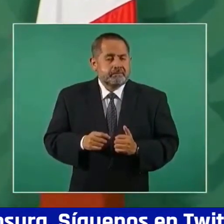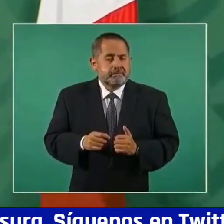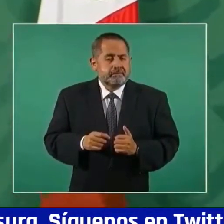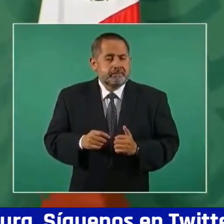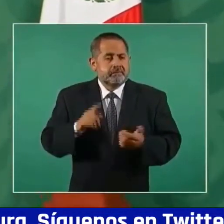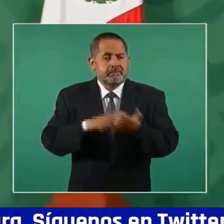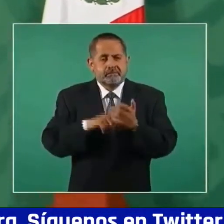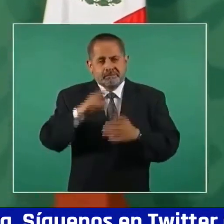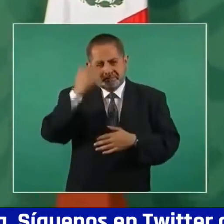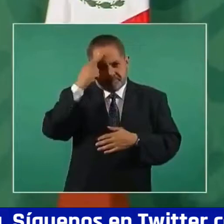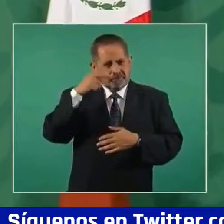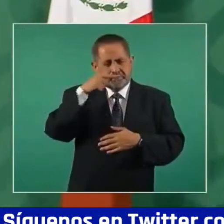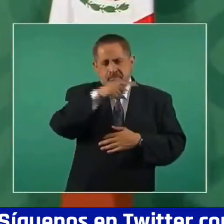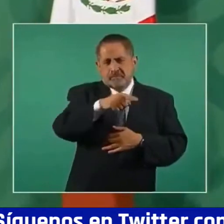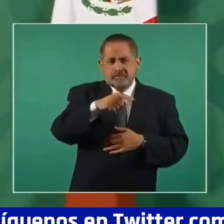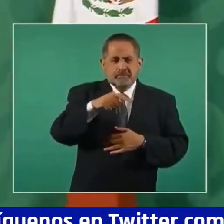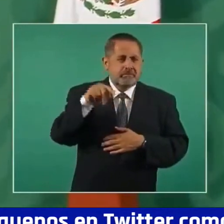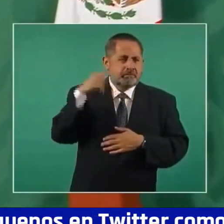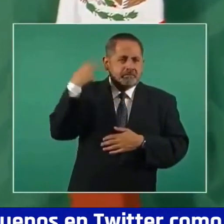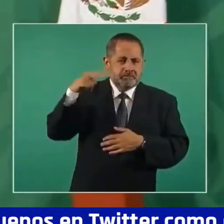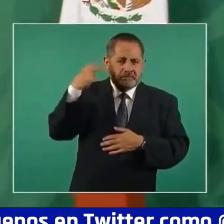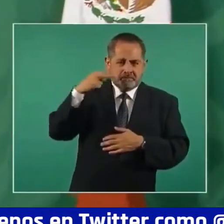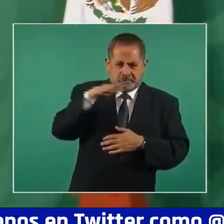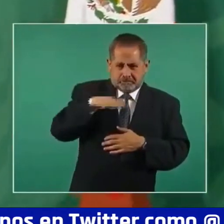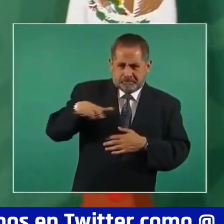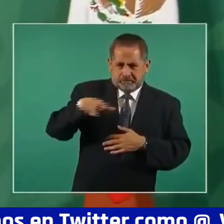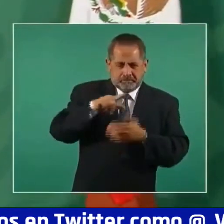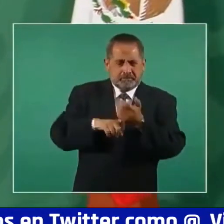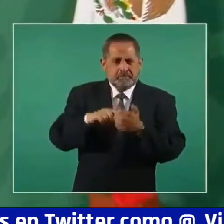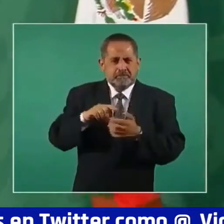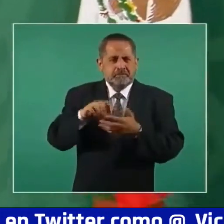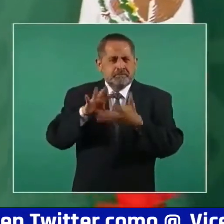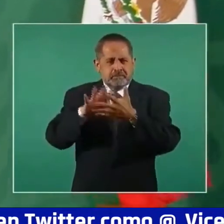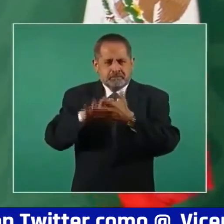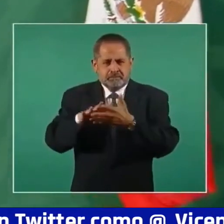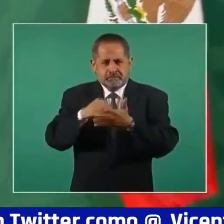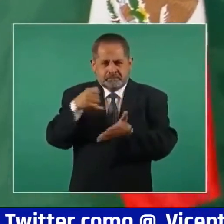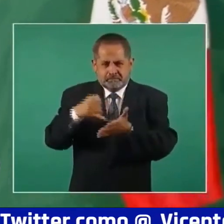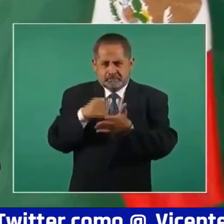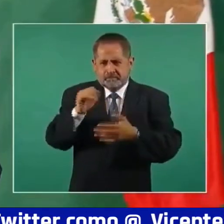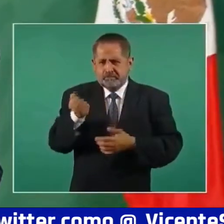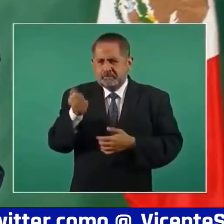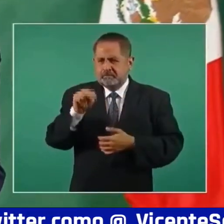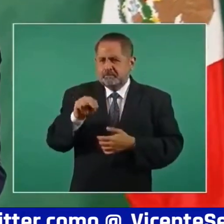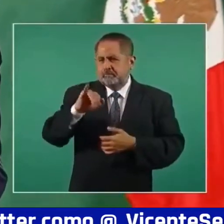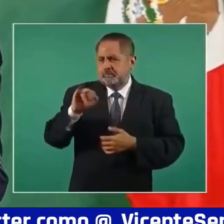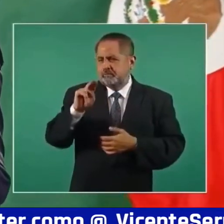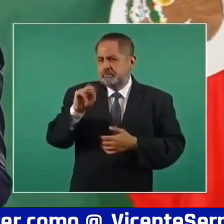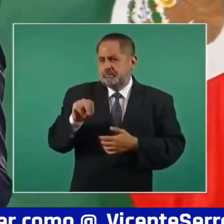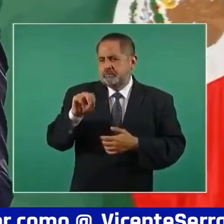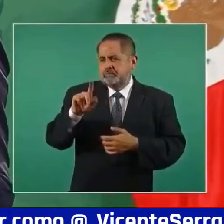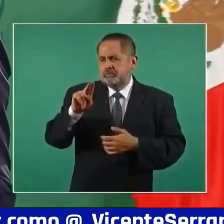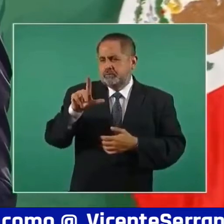San Juan de Ulúa, que estaba tomado por españoles. Y luego hubieron intentos de invasión